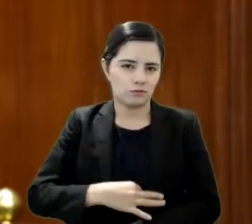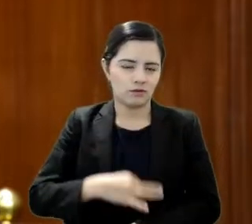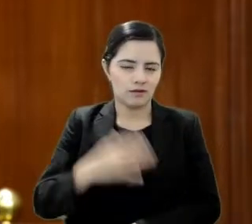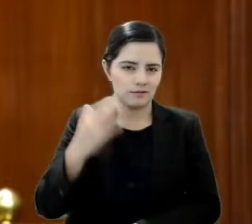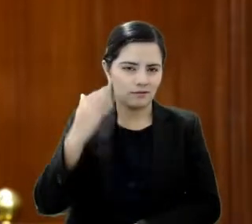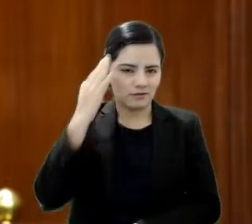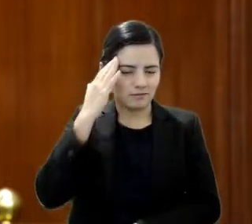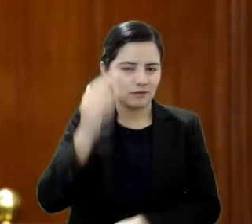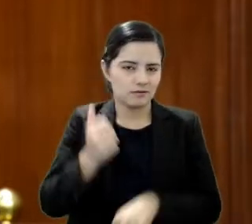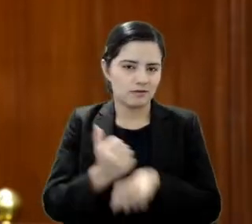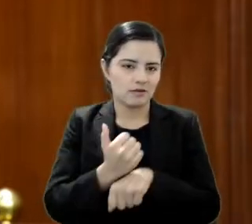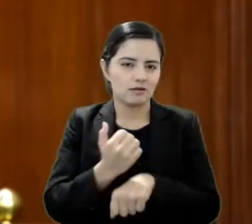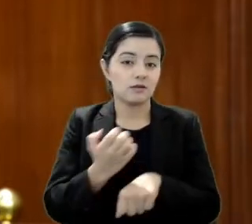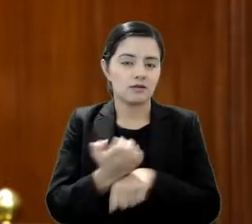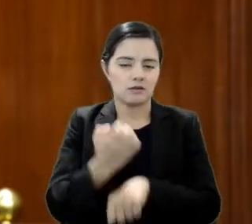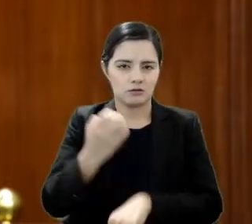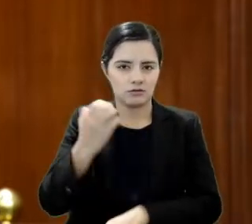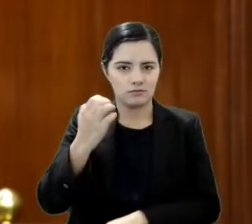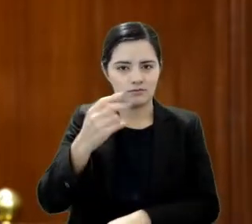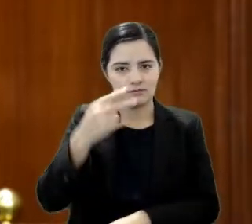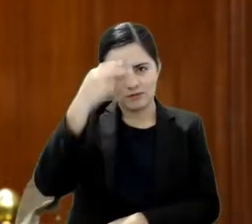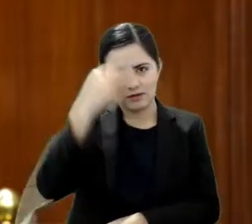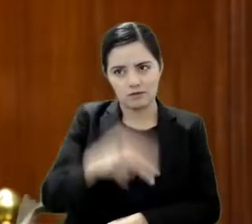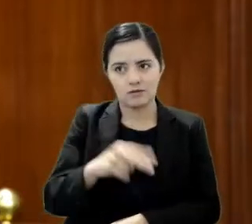a los 25 días del mes de enero del año